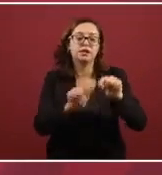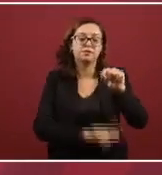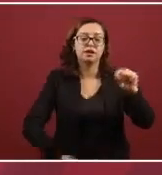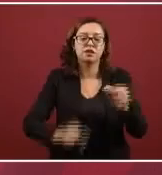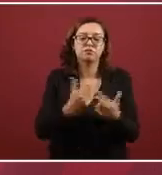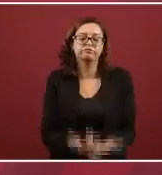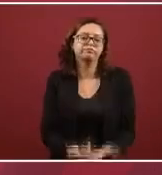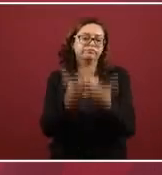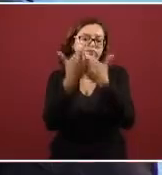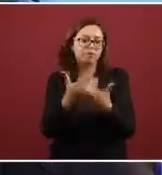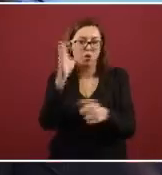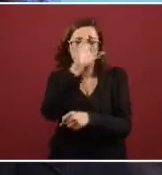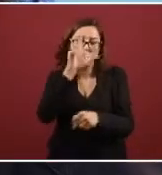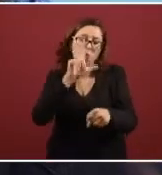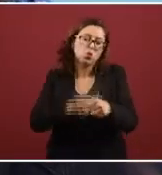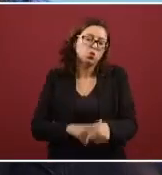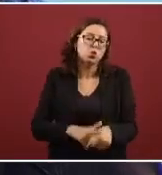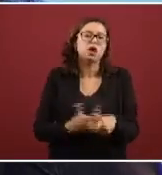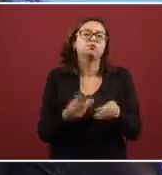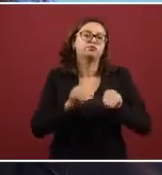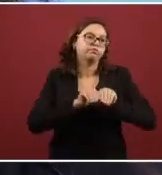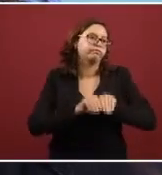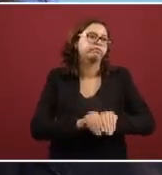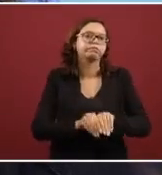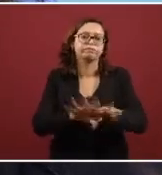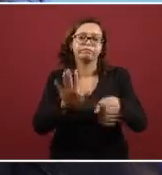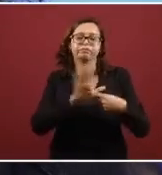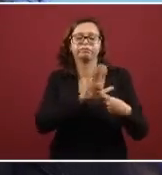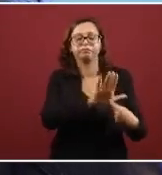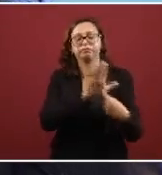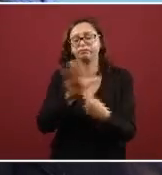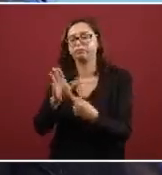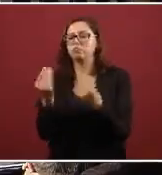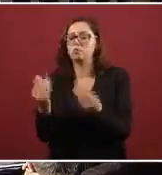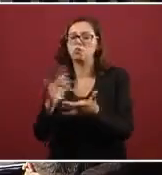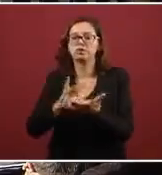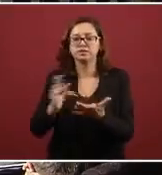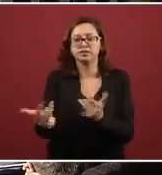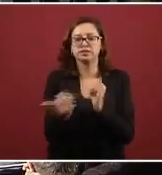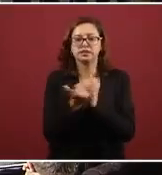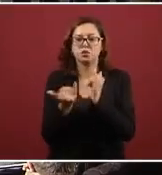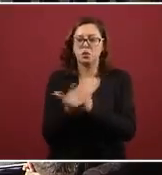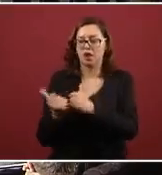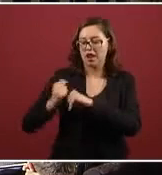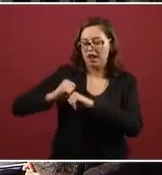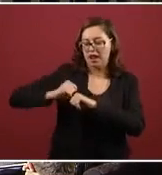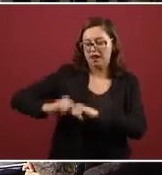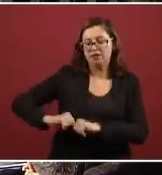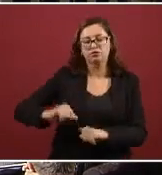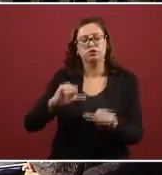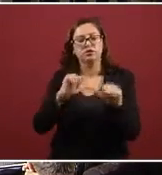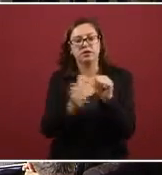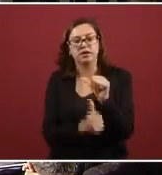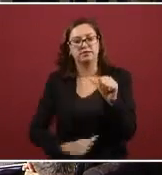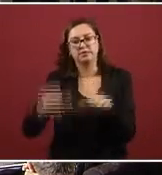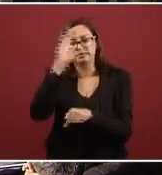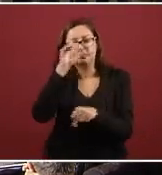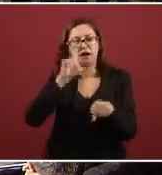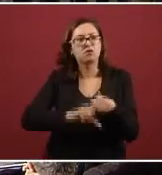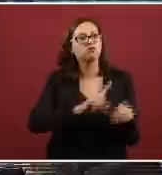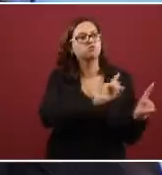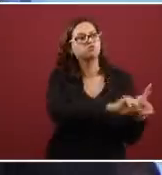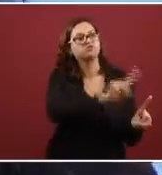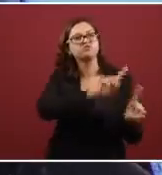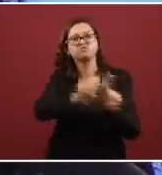diversidad cultural de México, estará presente, y agradecemos también a las autoridades culturales de todos los estados que nos permiten